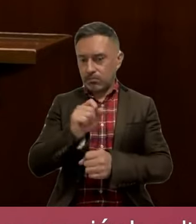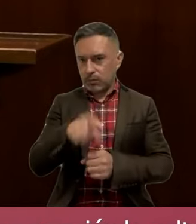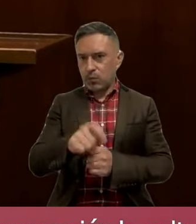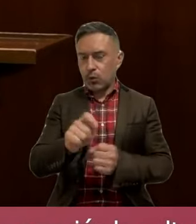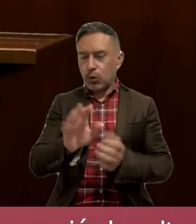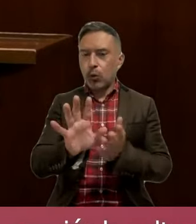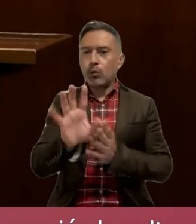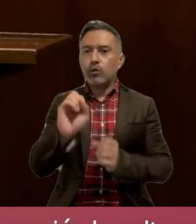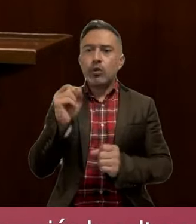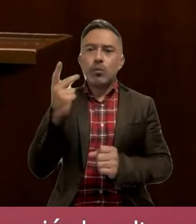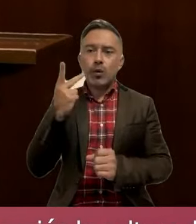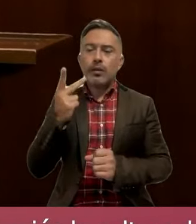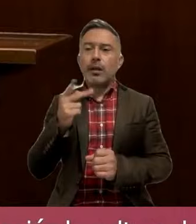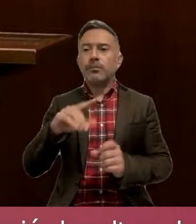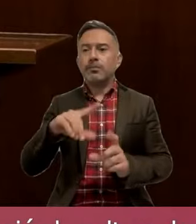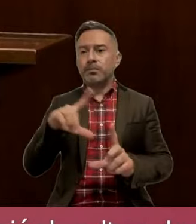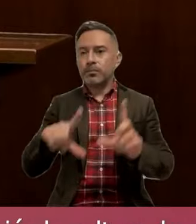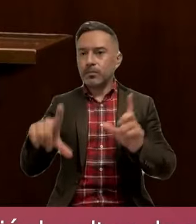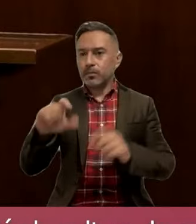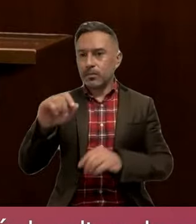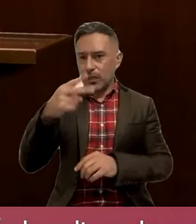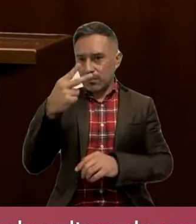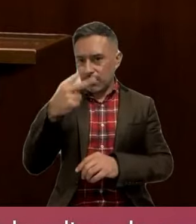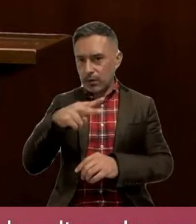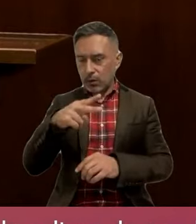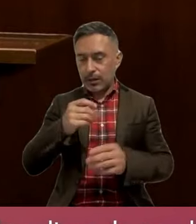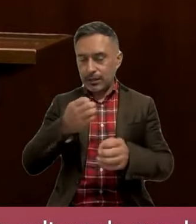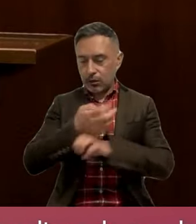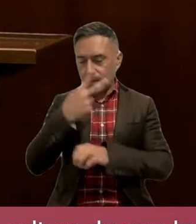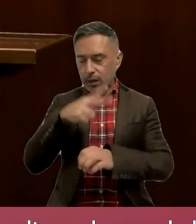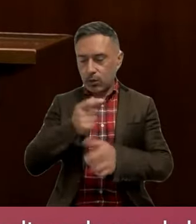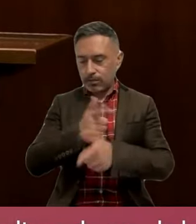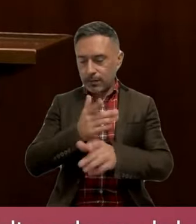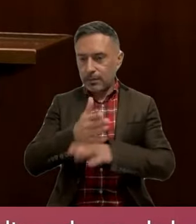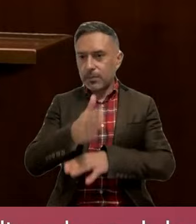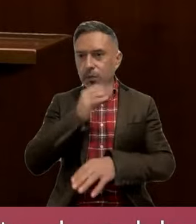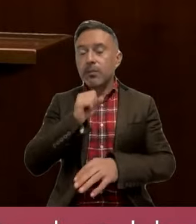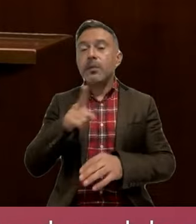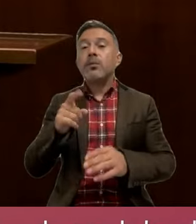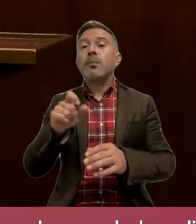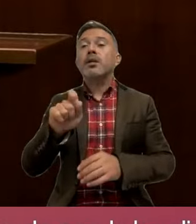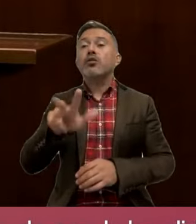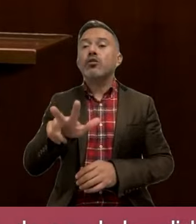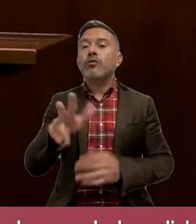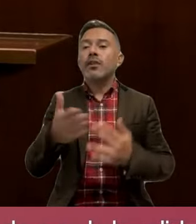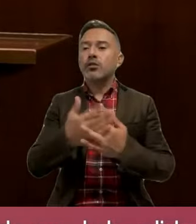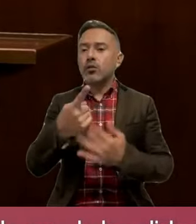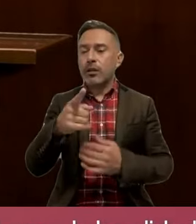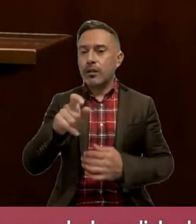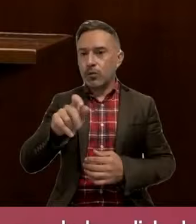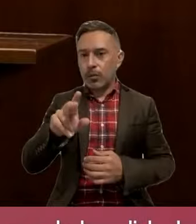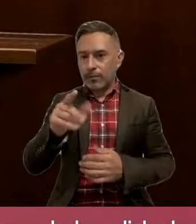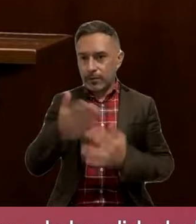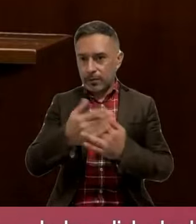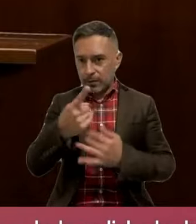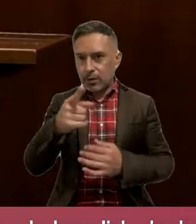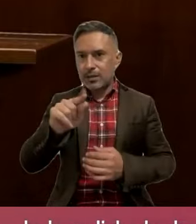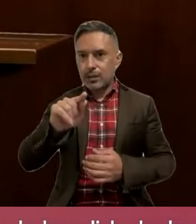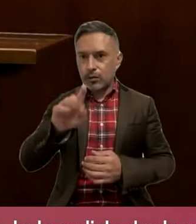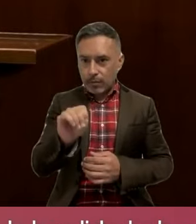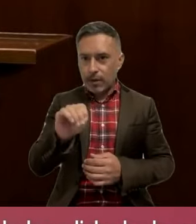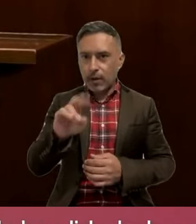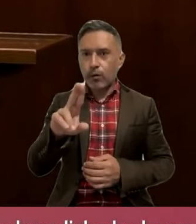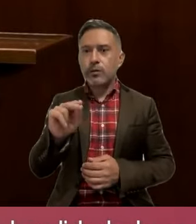del Estado Libre y Soberano de México, 28, fracción primera, 38, fracción primera, 79 y 81 de la